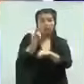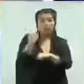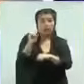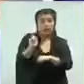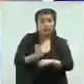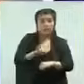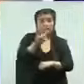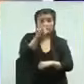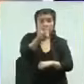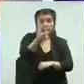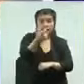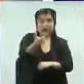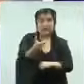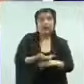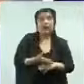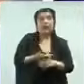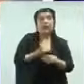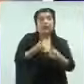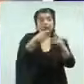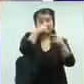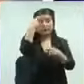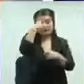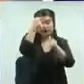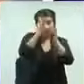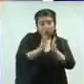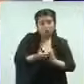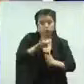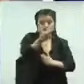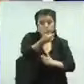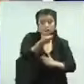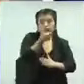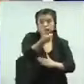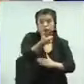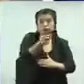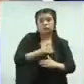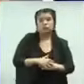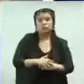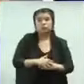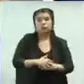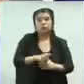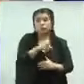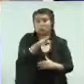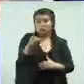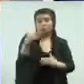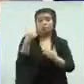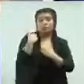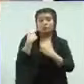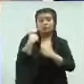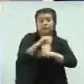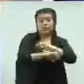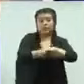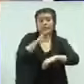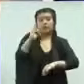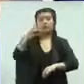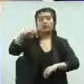pagar salarios del personal que se maneja en FOPAVI.